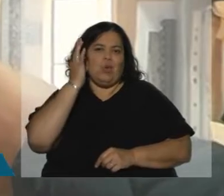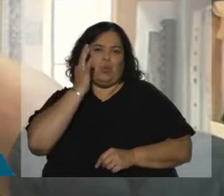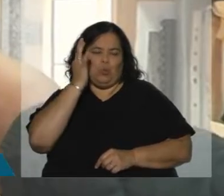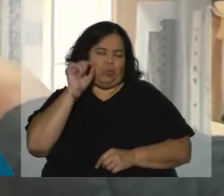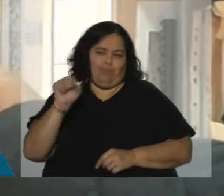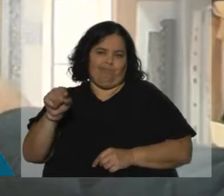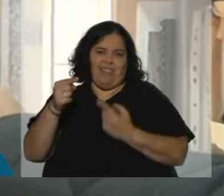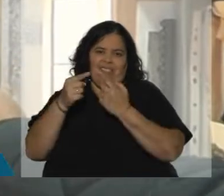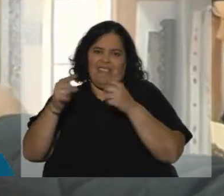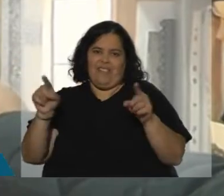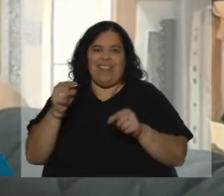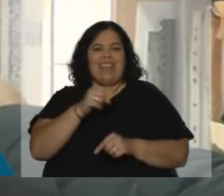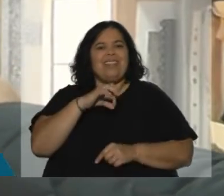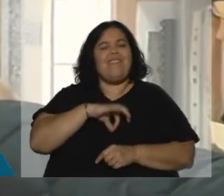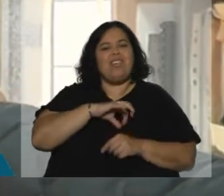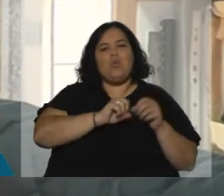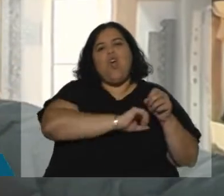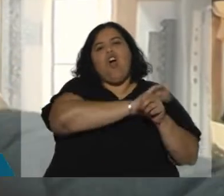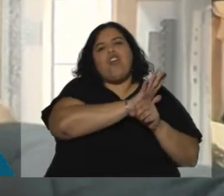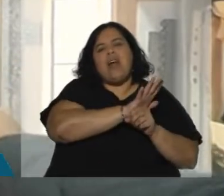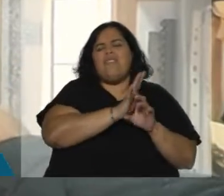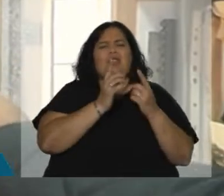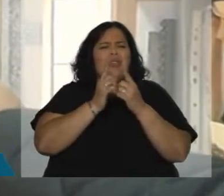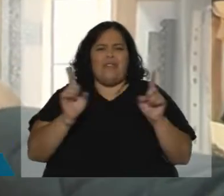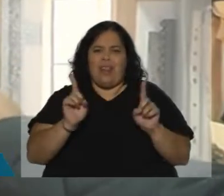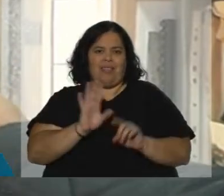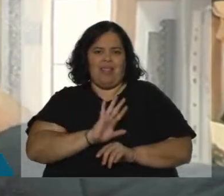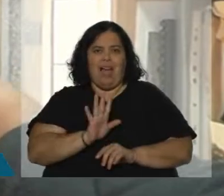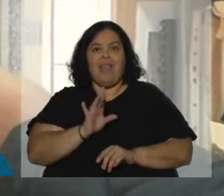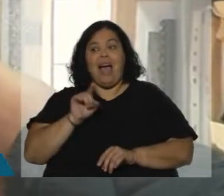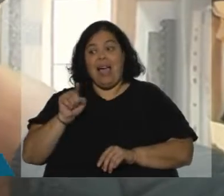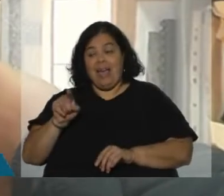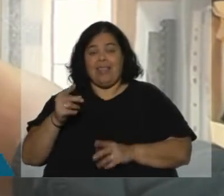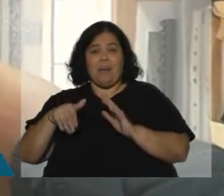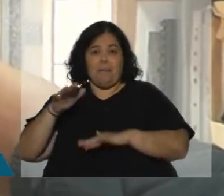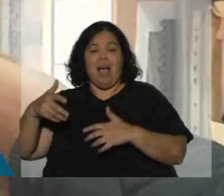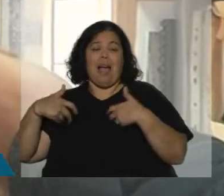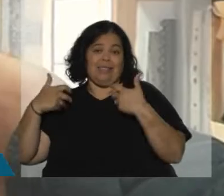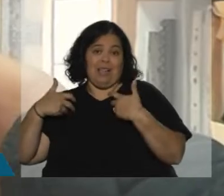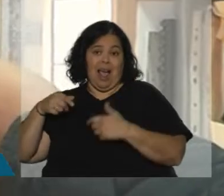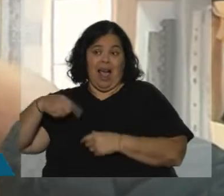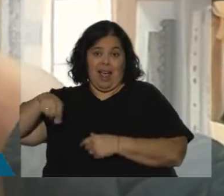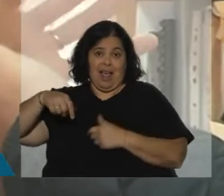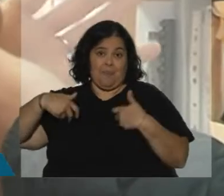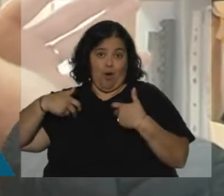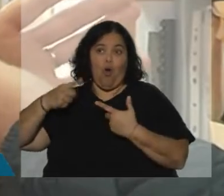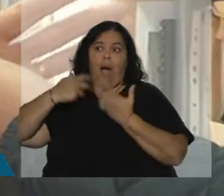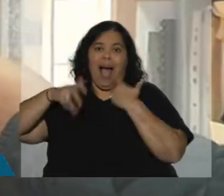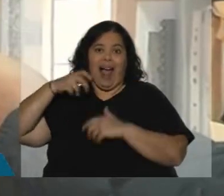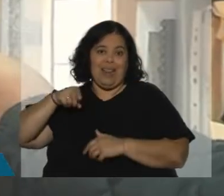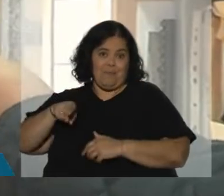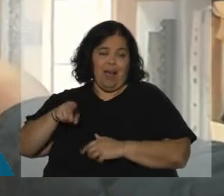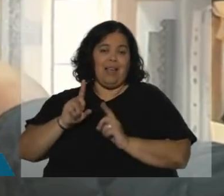esto es un virus con genoma adn si bien este es o no tico porque infecta otras especies de además de su reservorio natural que es un